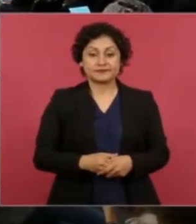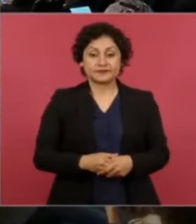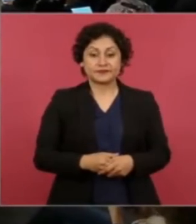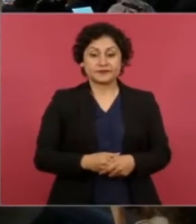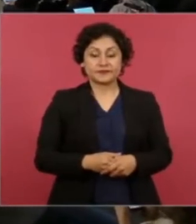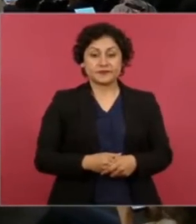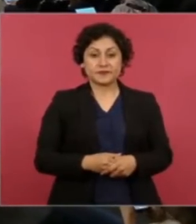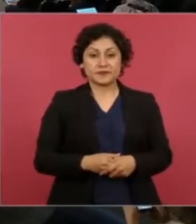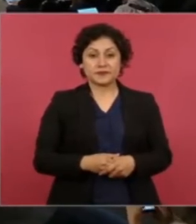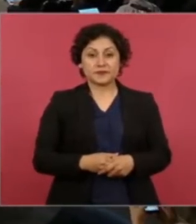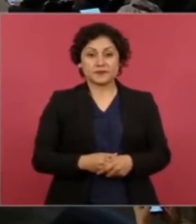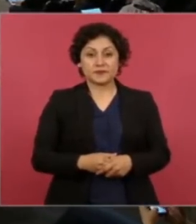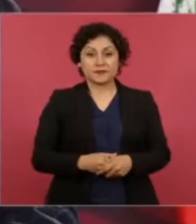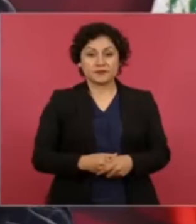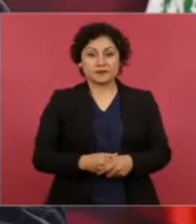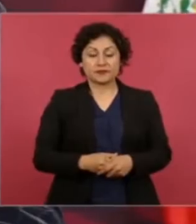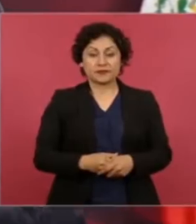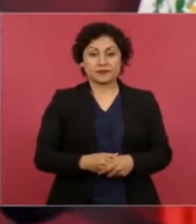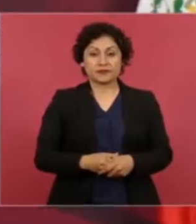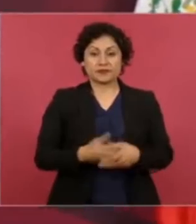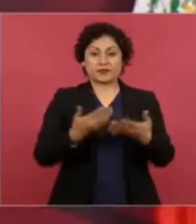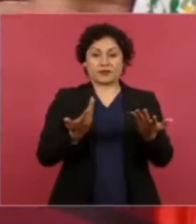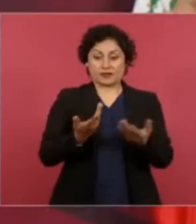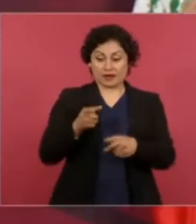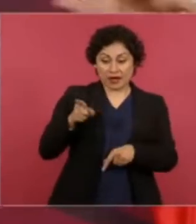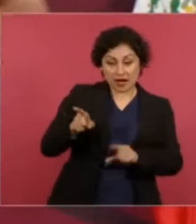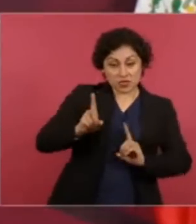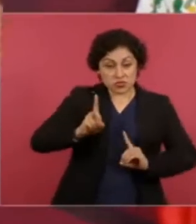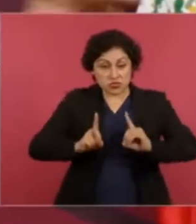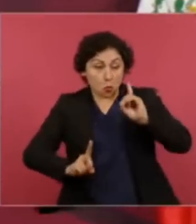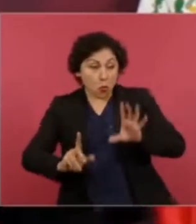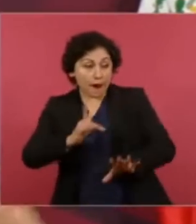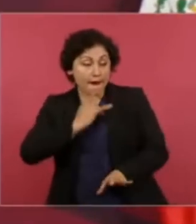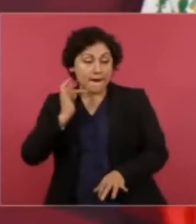no dar motivo para que